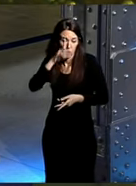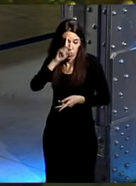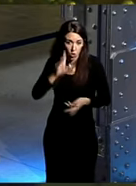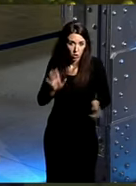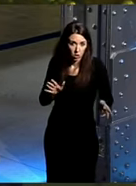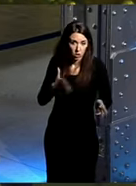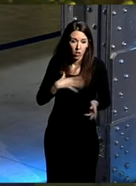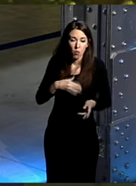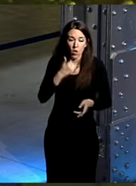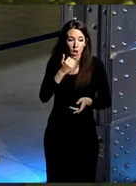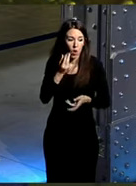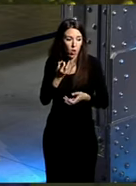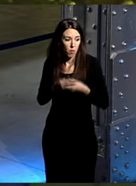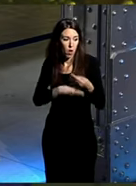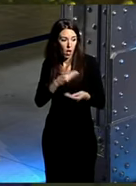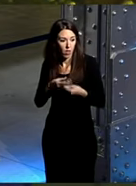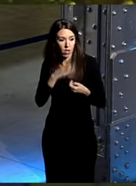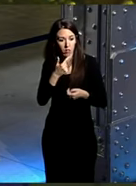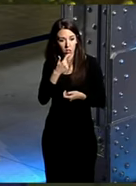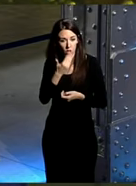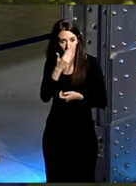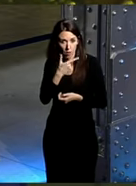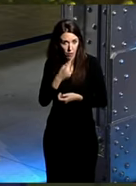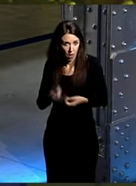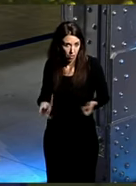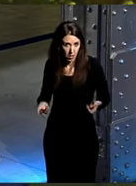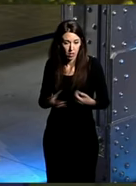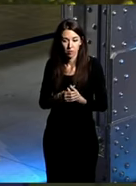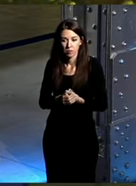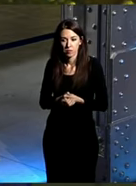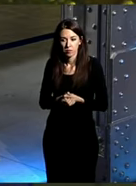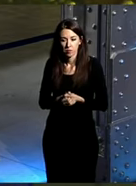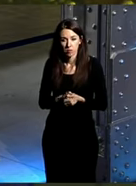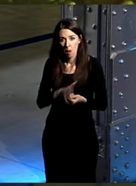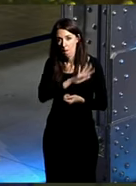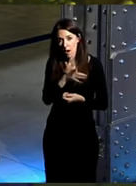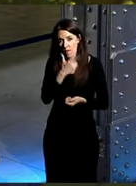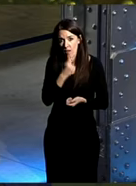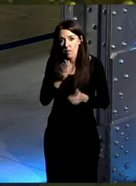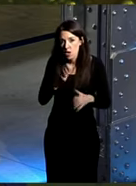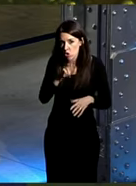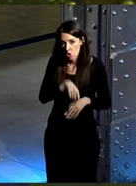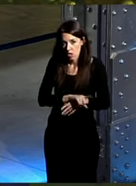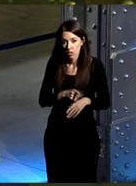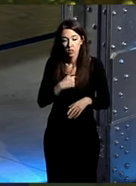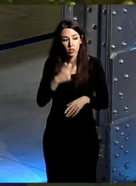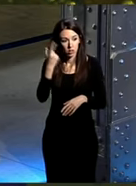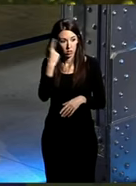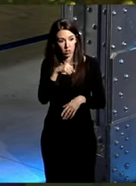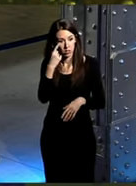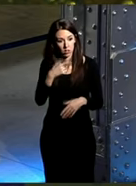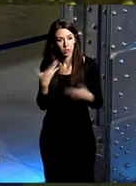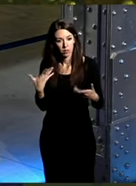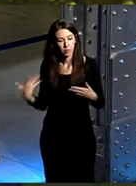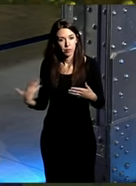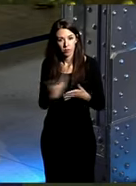pero algo hay que hacer. Yo digo así de fácil, ¿no? Que parece fácil, pero no lo es. Lo que yo sí que sé es